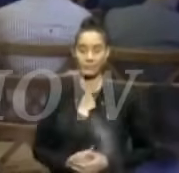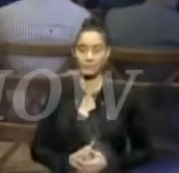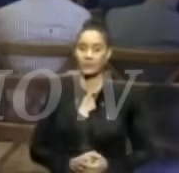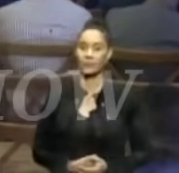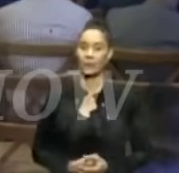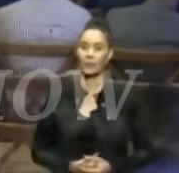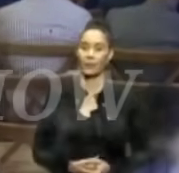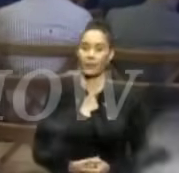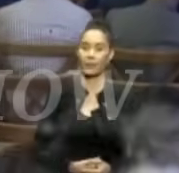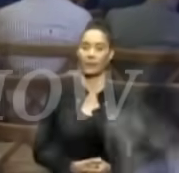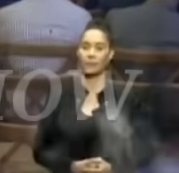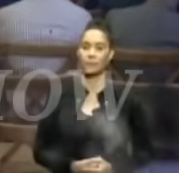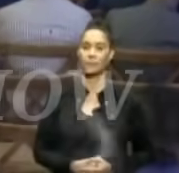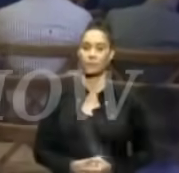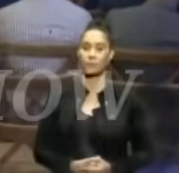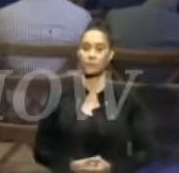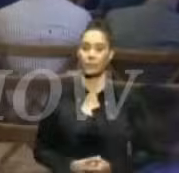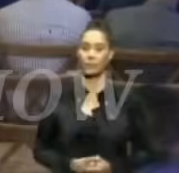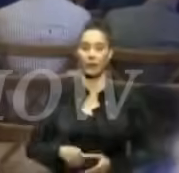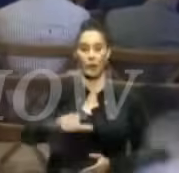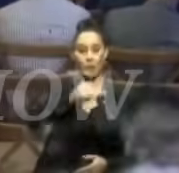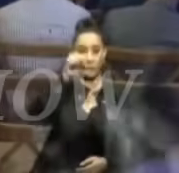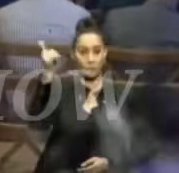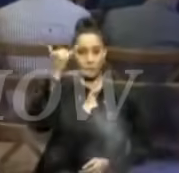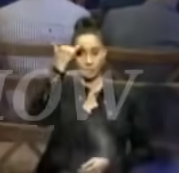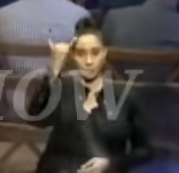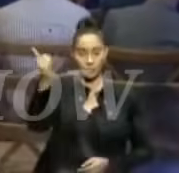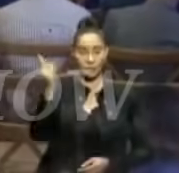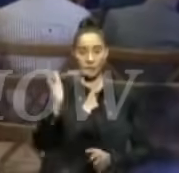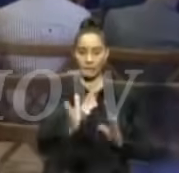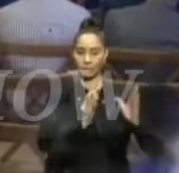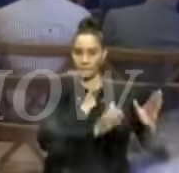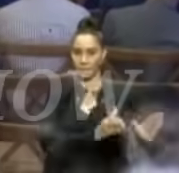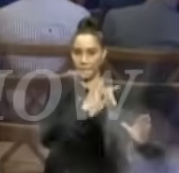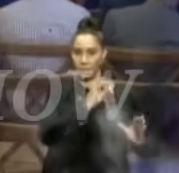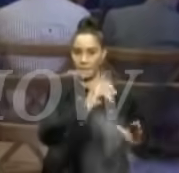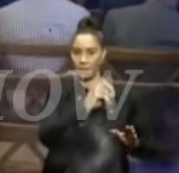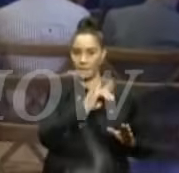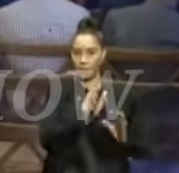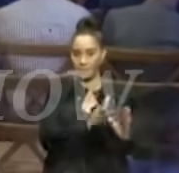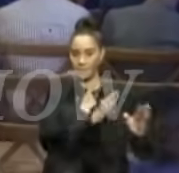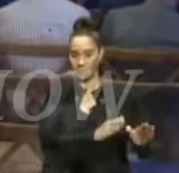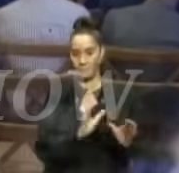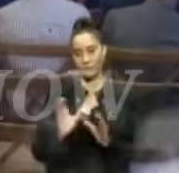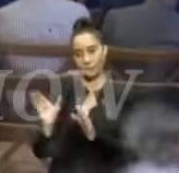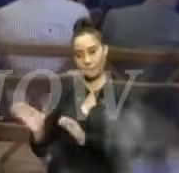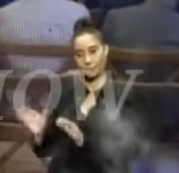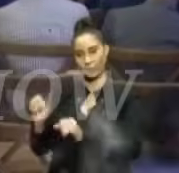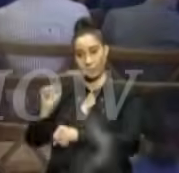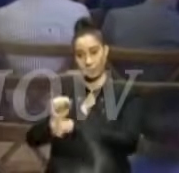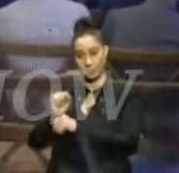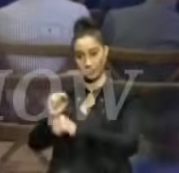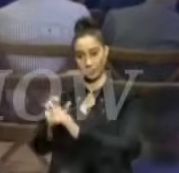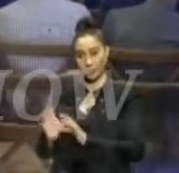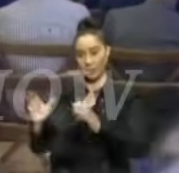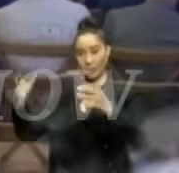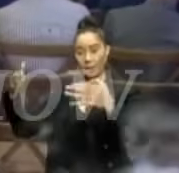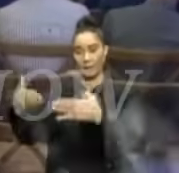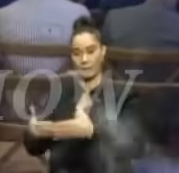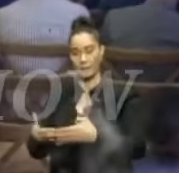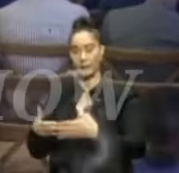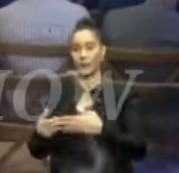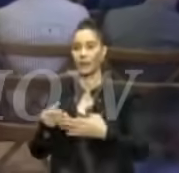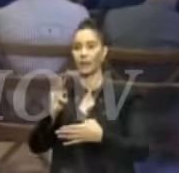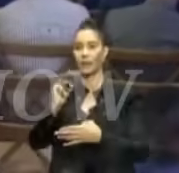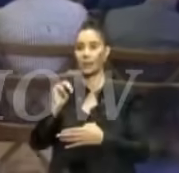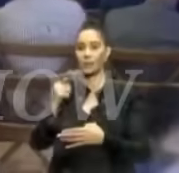favorecidos en otro orden ya pasando del indr pero pasando a la parte de las grandes obras además de la presa de Monte